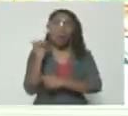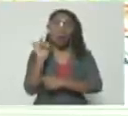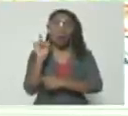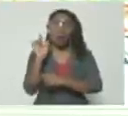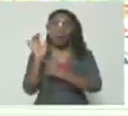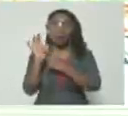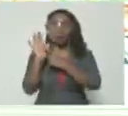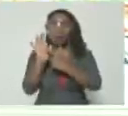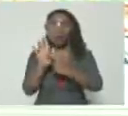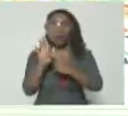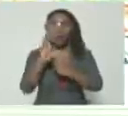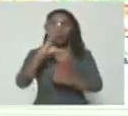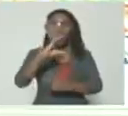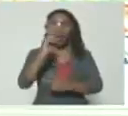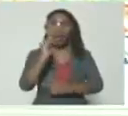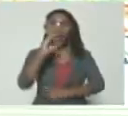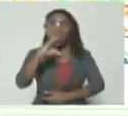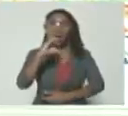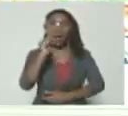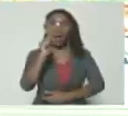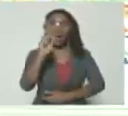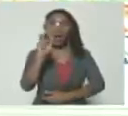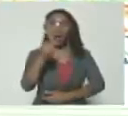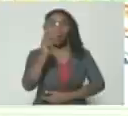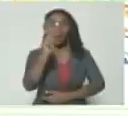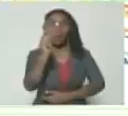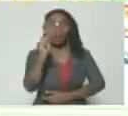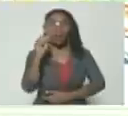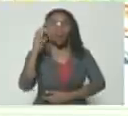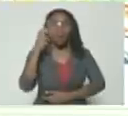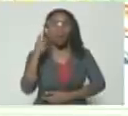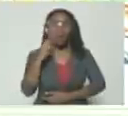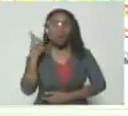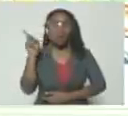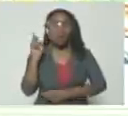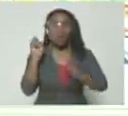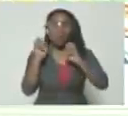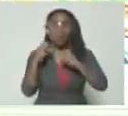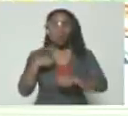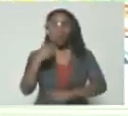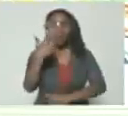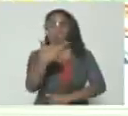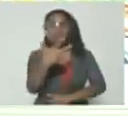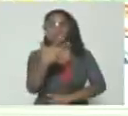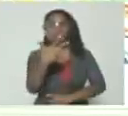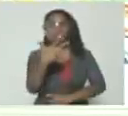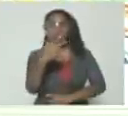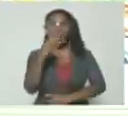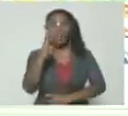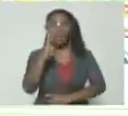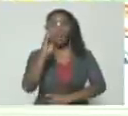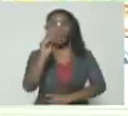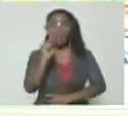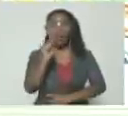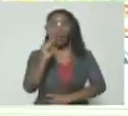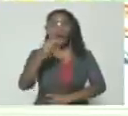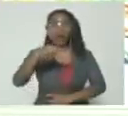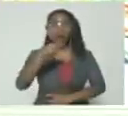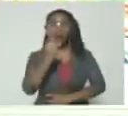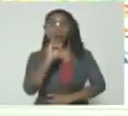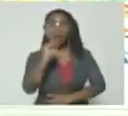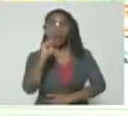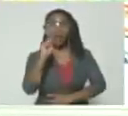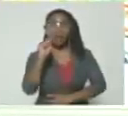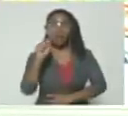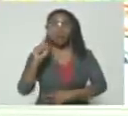fíjate, Cacagua, ¿qué me dijiste? Cacagua Chocolate. Cacagua Chocolate. Aquí tengo 3, el Bahía de Patanemo, el San Juan